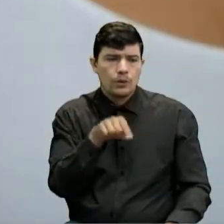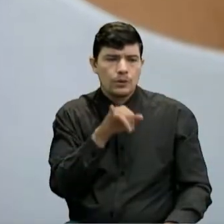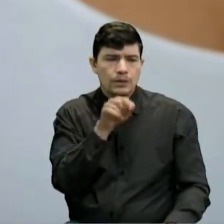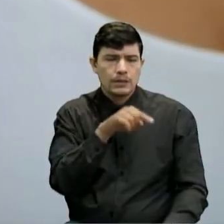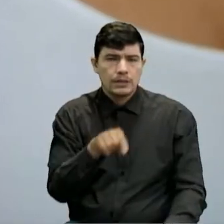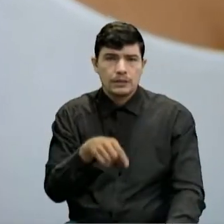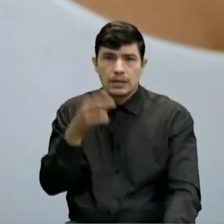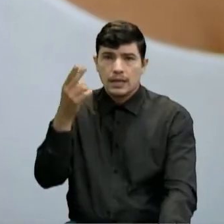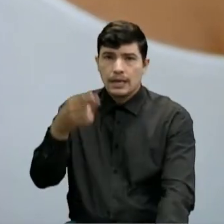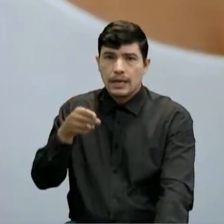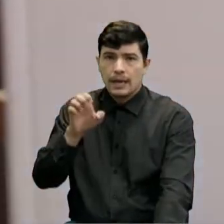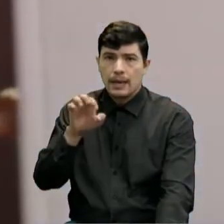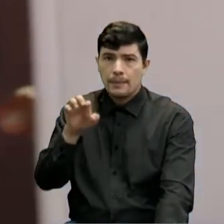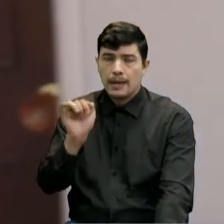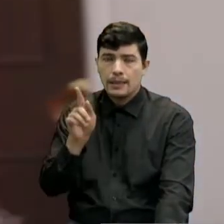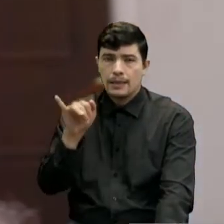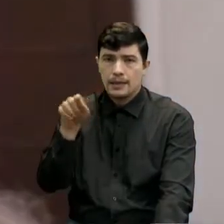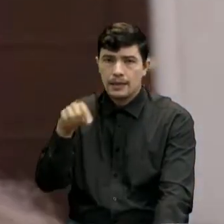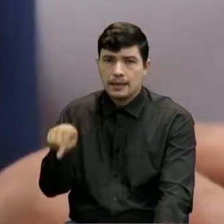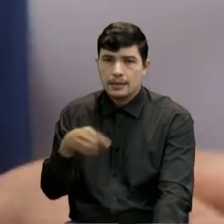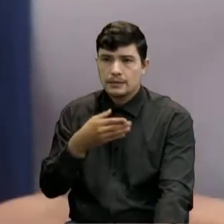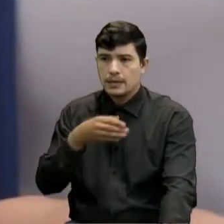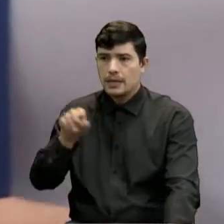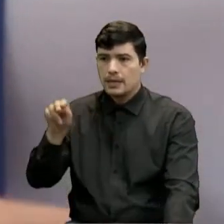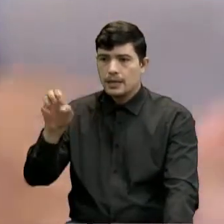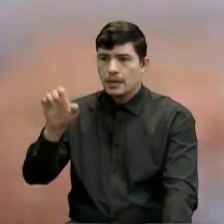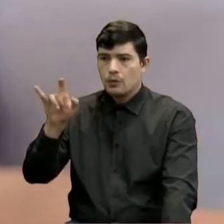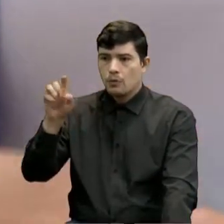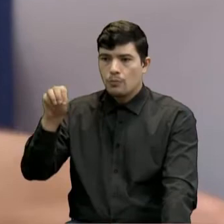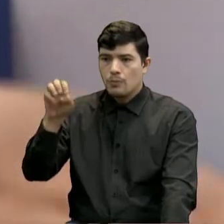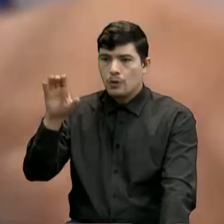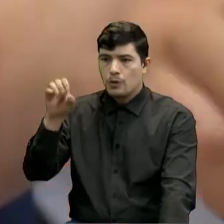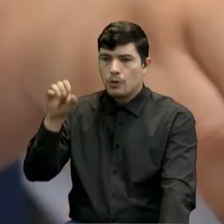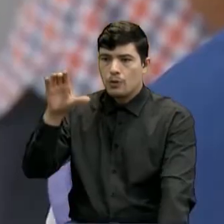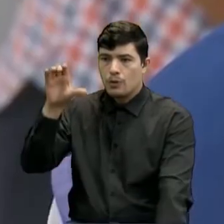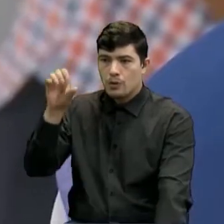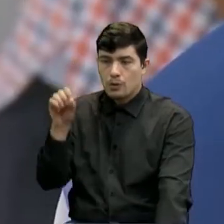pentavalente, rotavirus y neumococo. Los profesionales de la salud recomiendan asistir